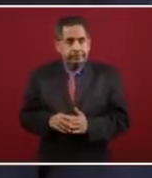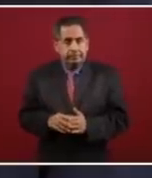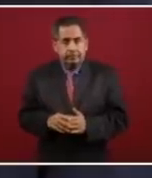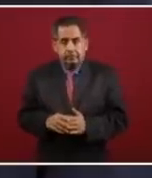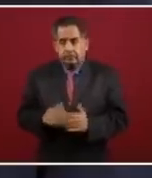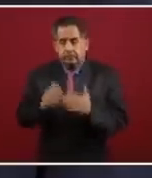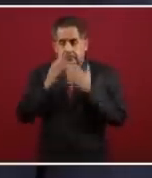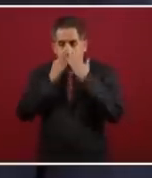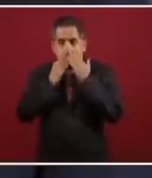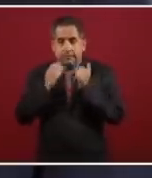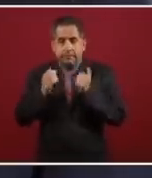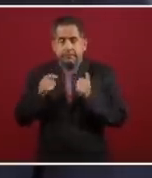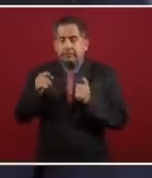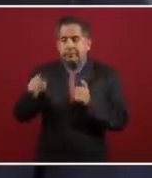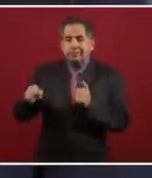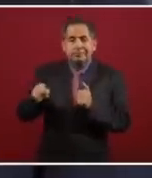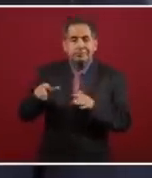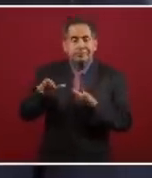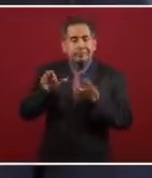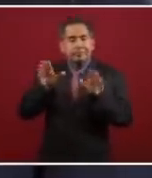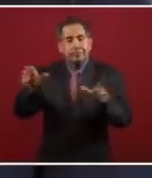no tenía viabilidad